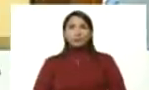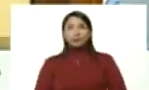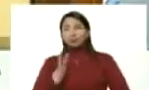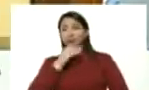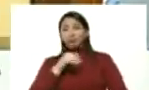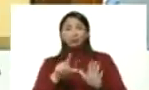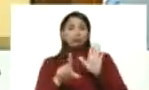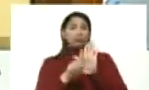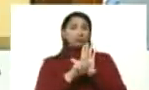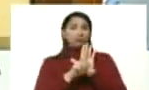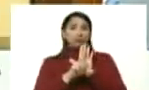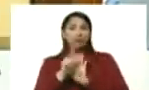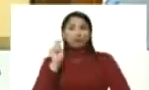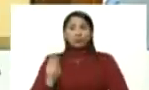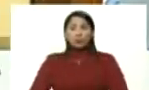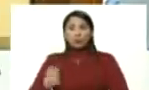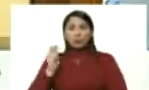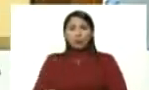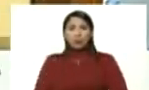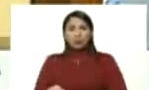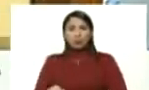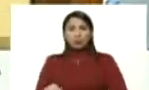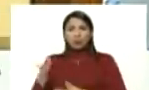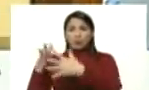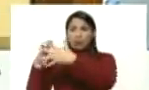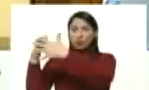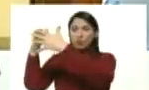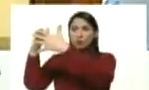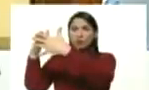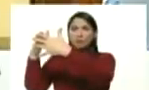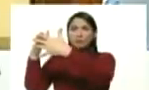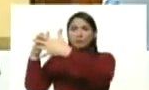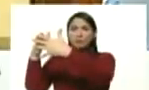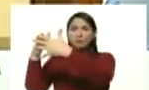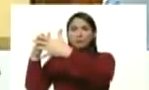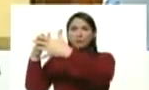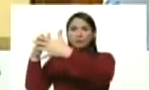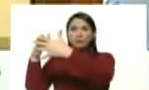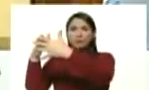ilegal de un tribunal estadounidense